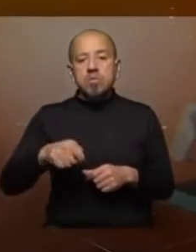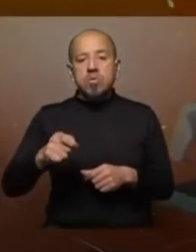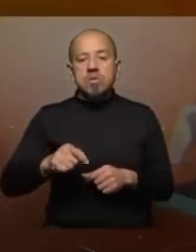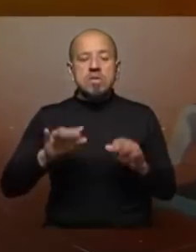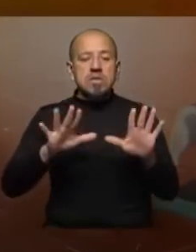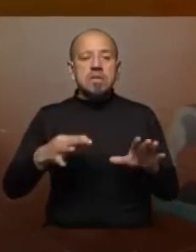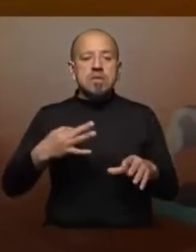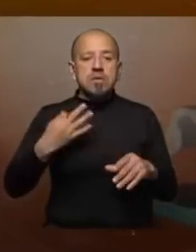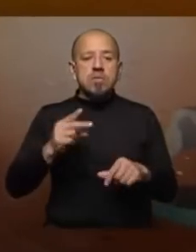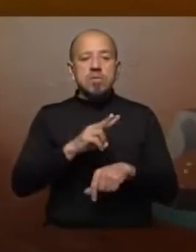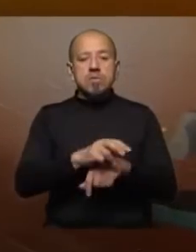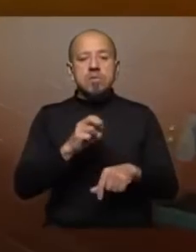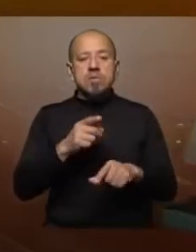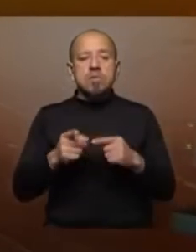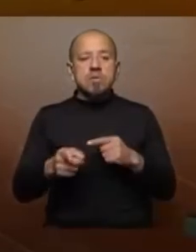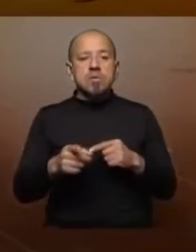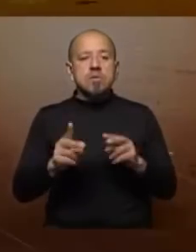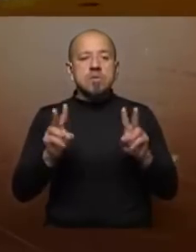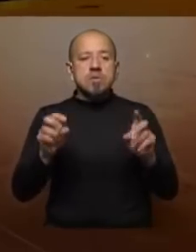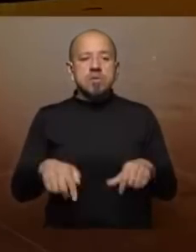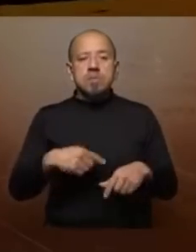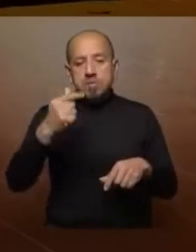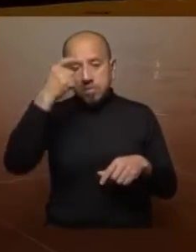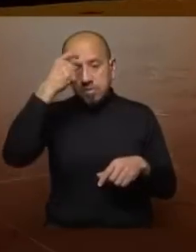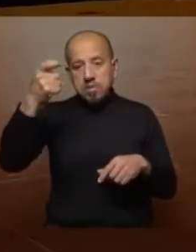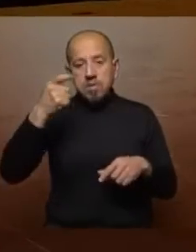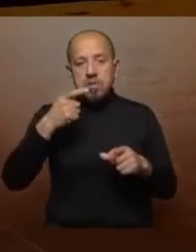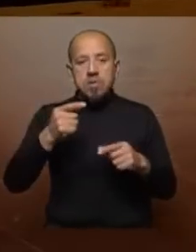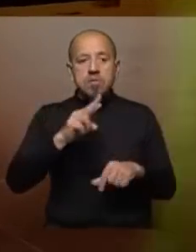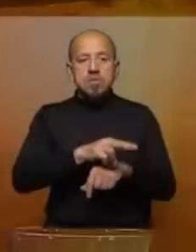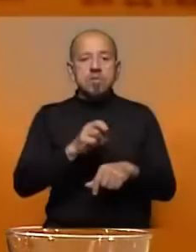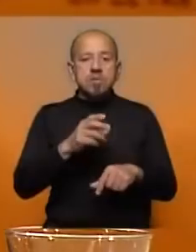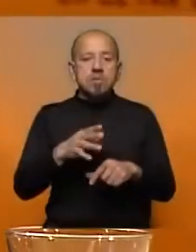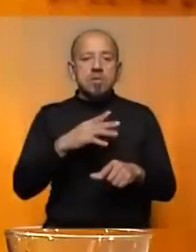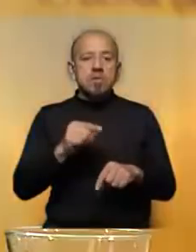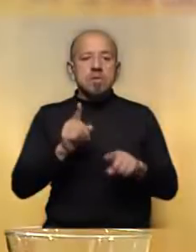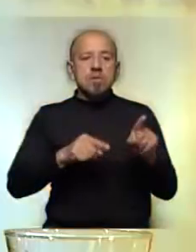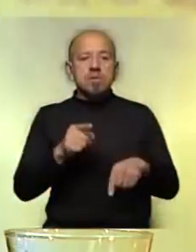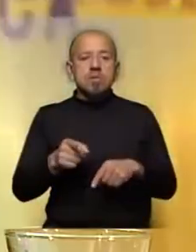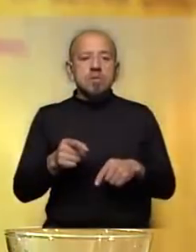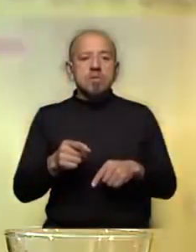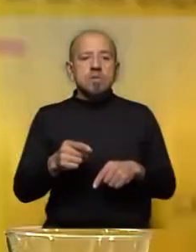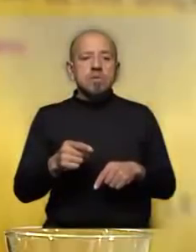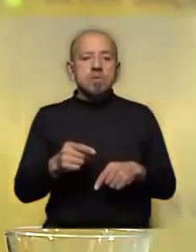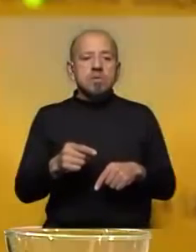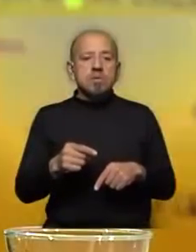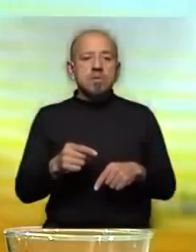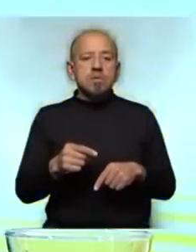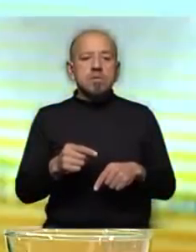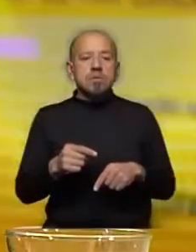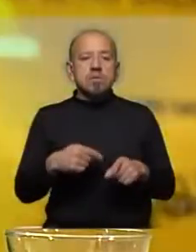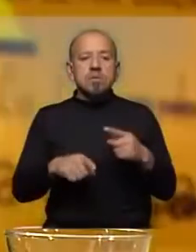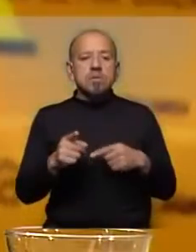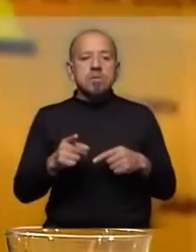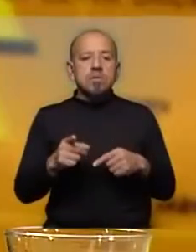fiscal desempeñando tareas esencialmente técnicos si bien las tareas de fiscal hay mucha tarea de gestión eh